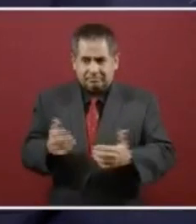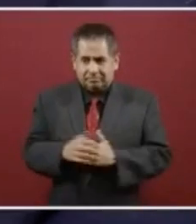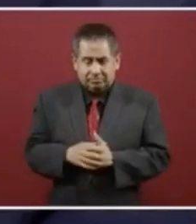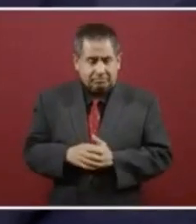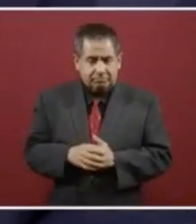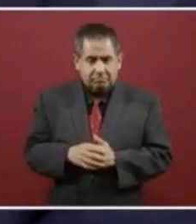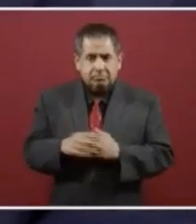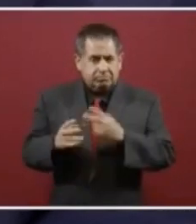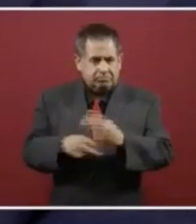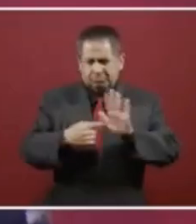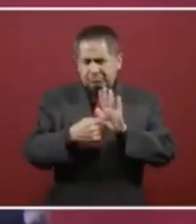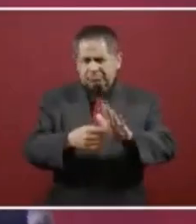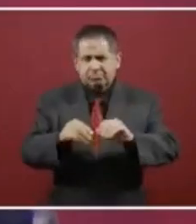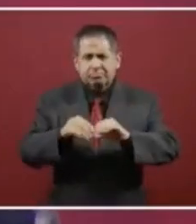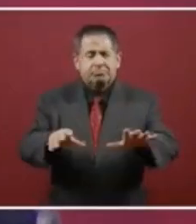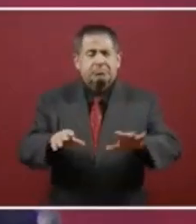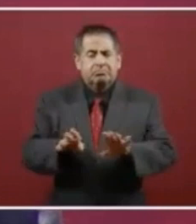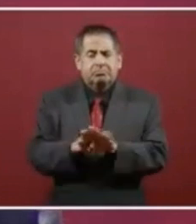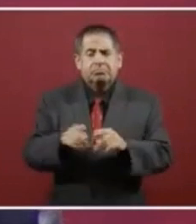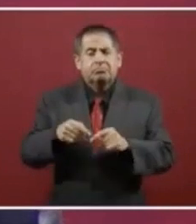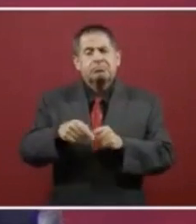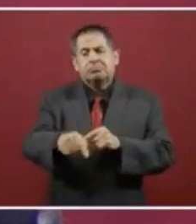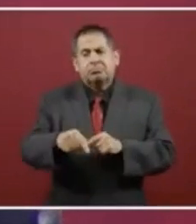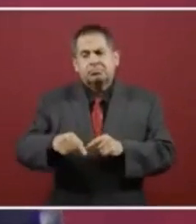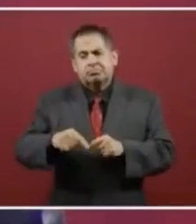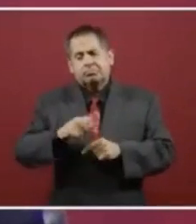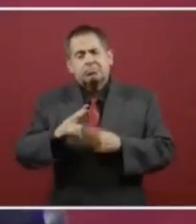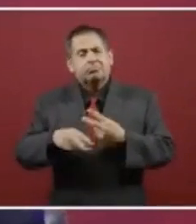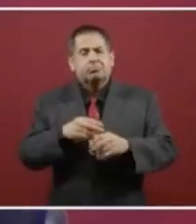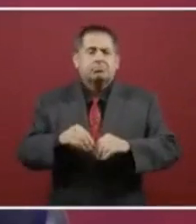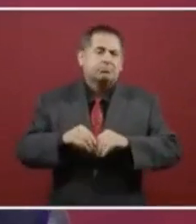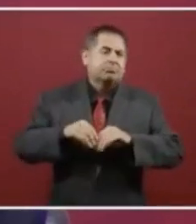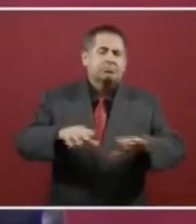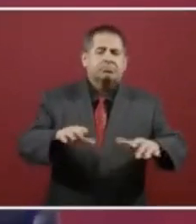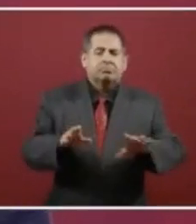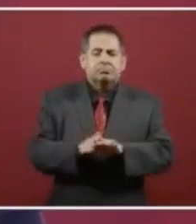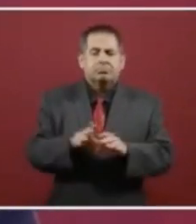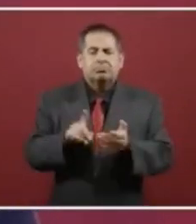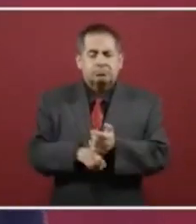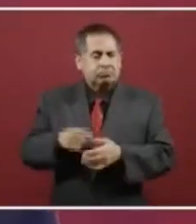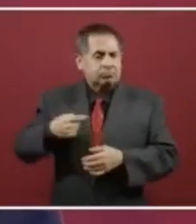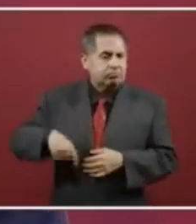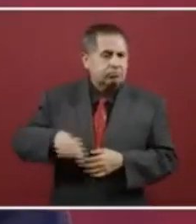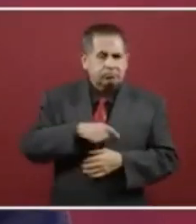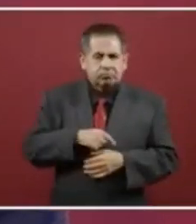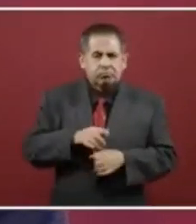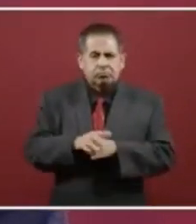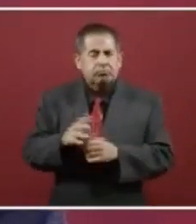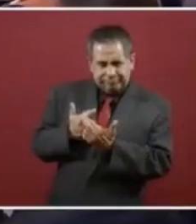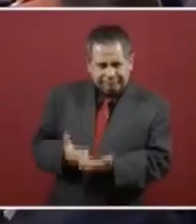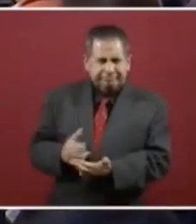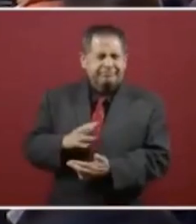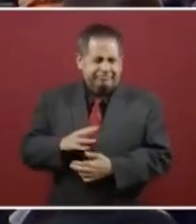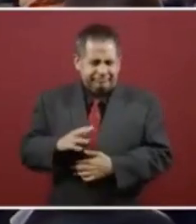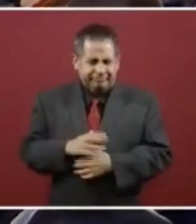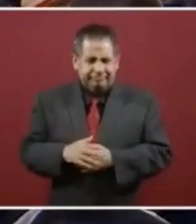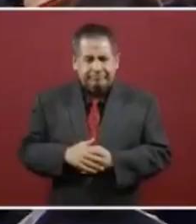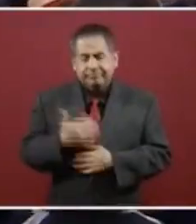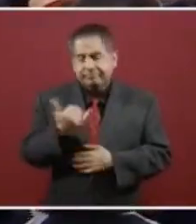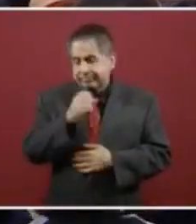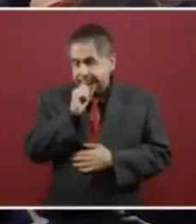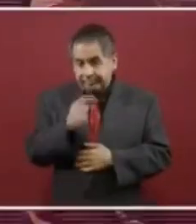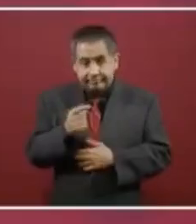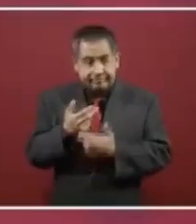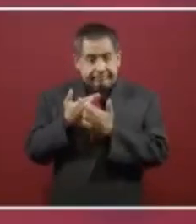Vamos a dar a conocer en unos días más lo que hemos logrado ahorrar. Ese